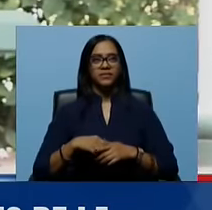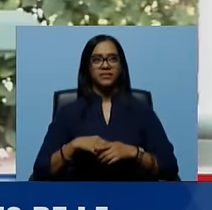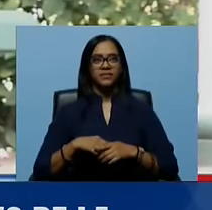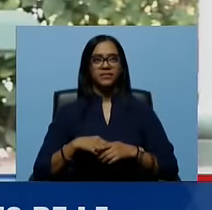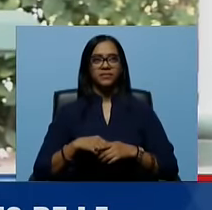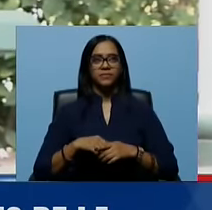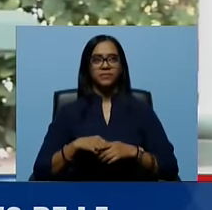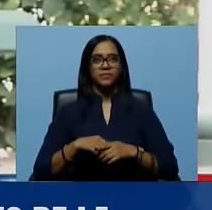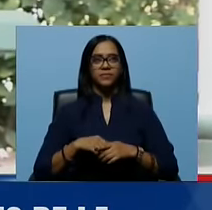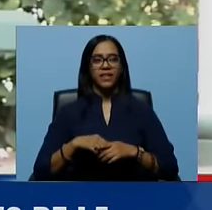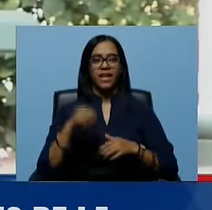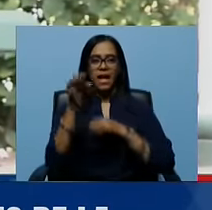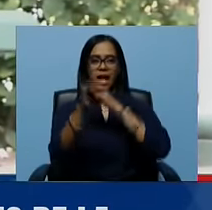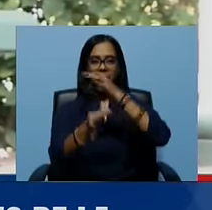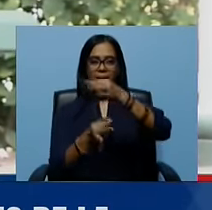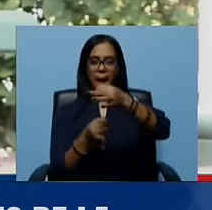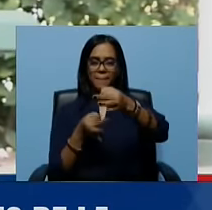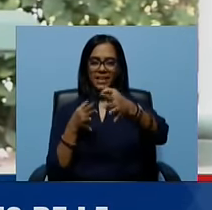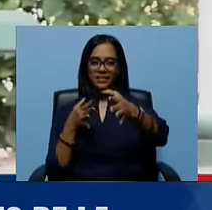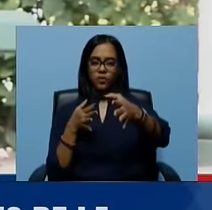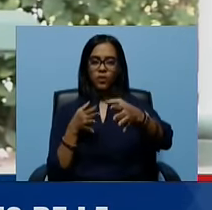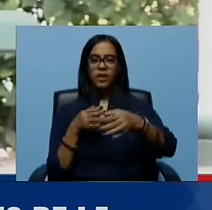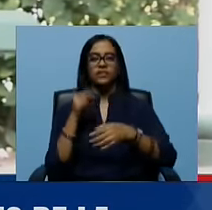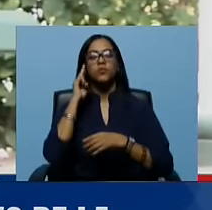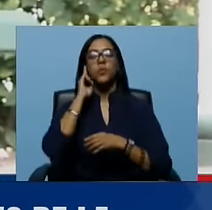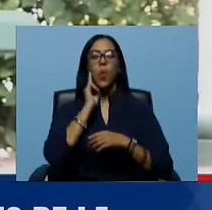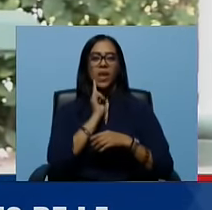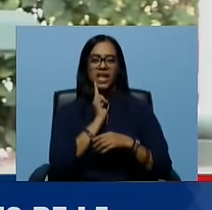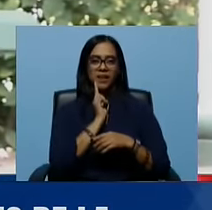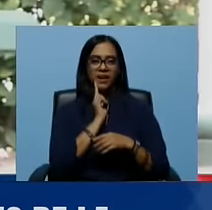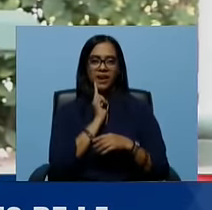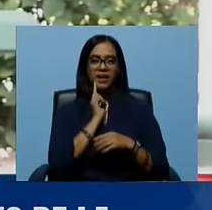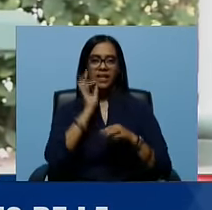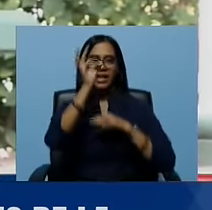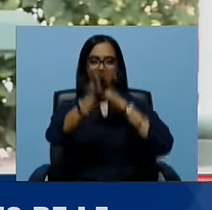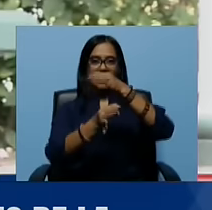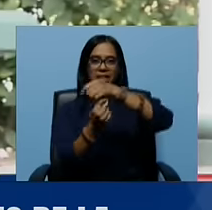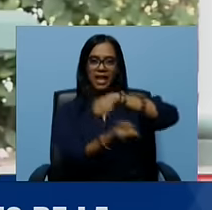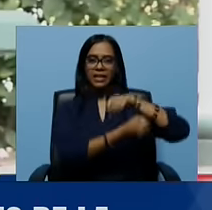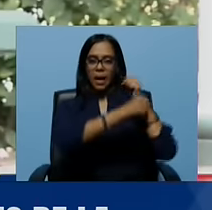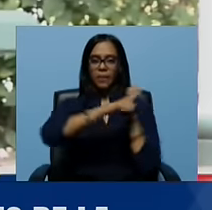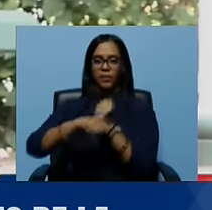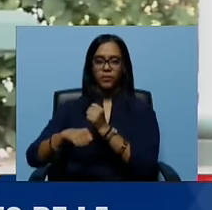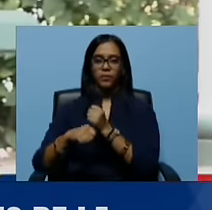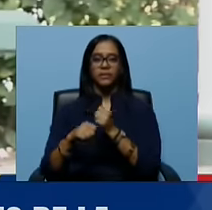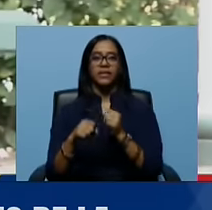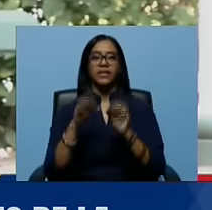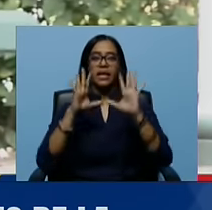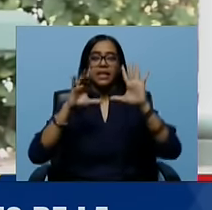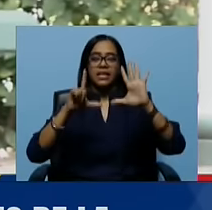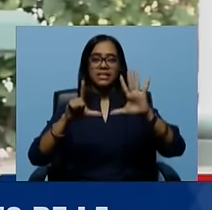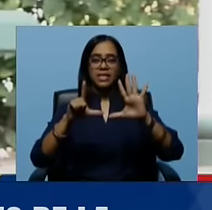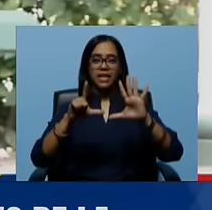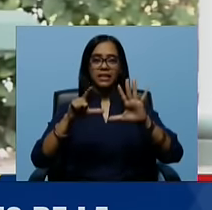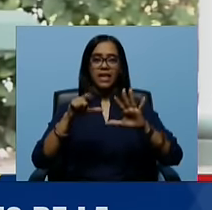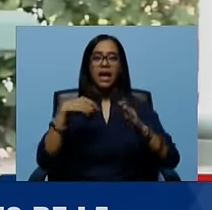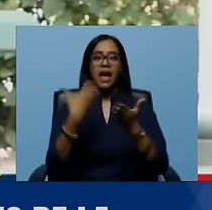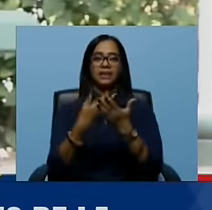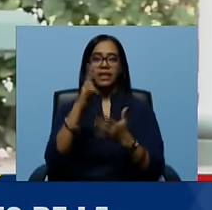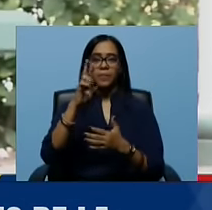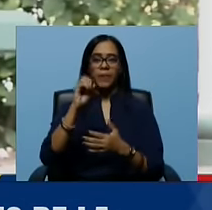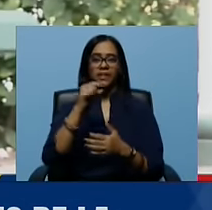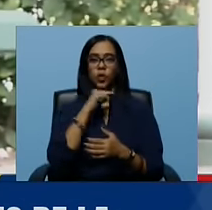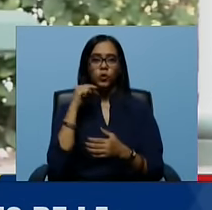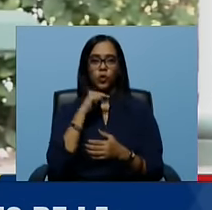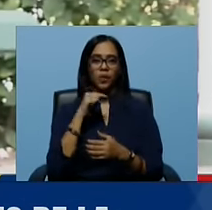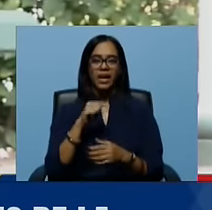al Amazonas, Bolívar y Delta. Del 17 al 20 de octubre estaremos en el quinto